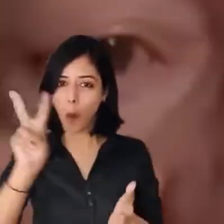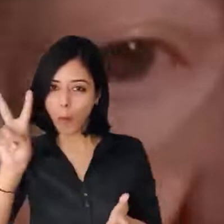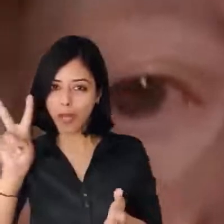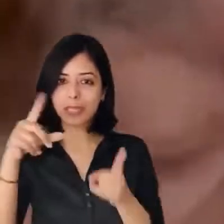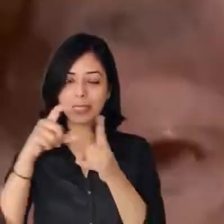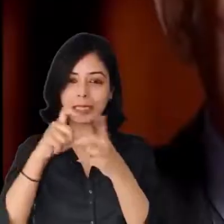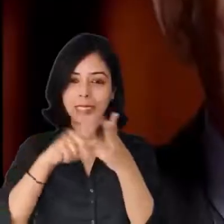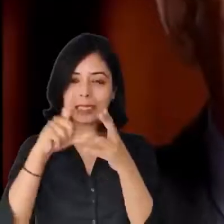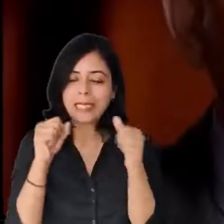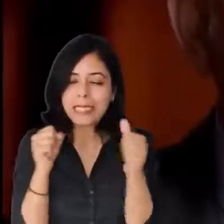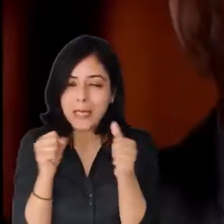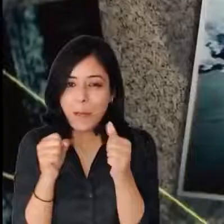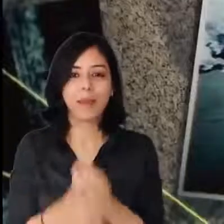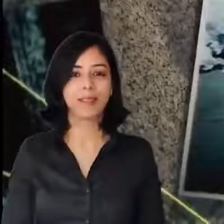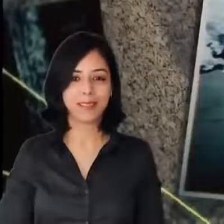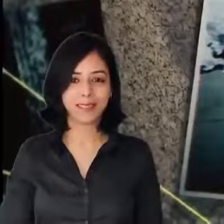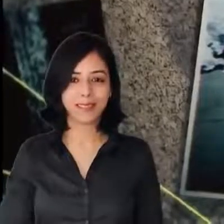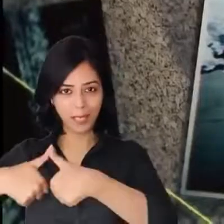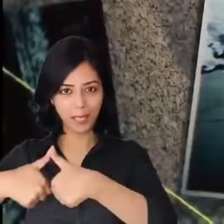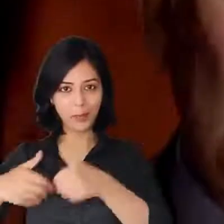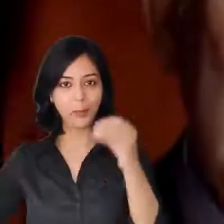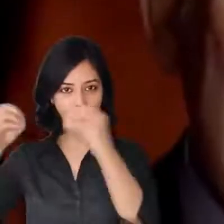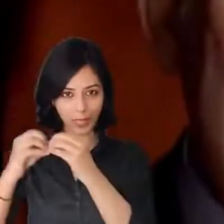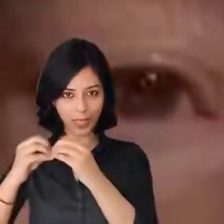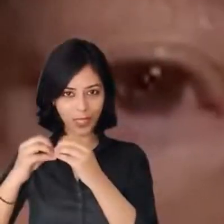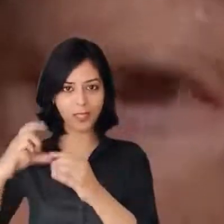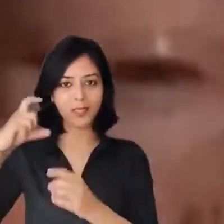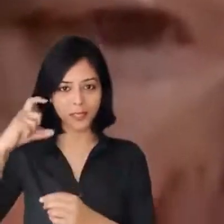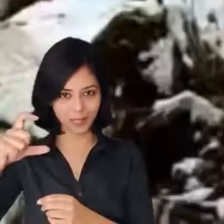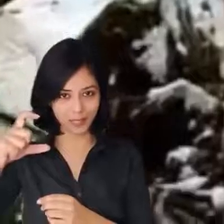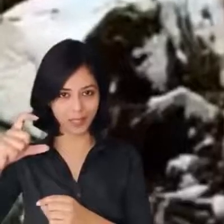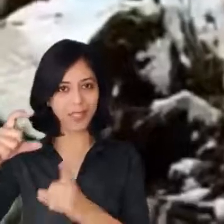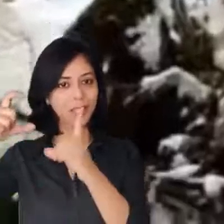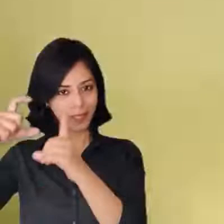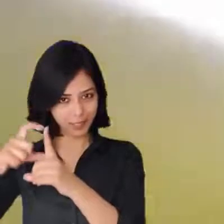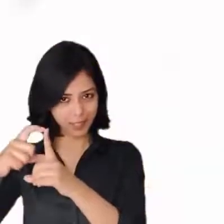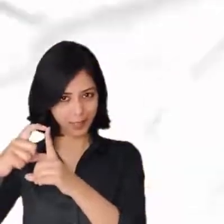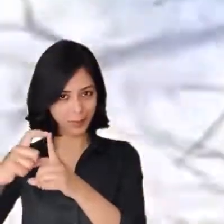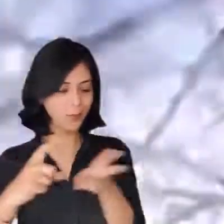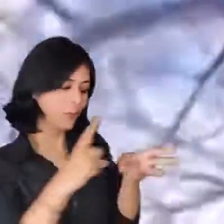cuerpo y una sábana verde. No había más nada.